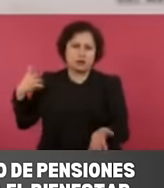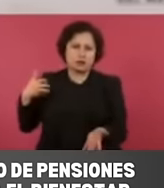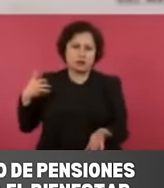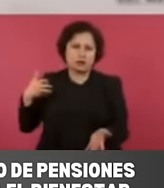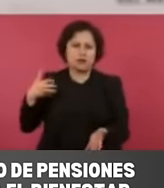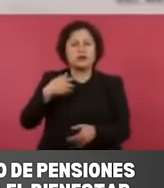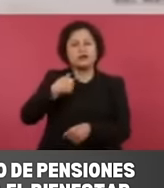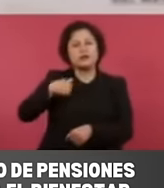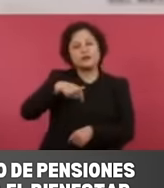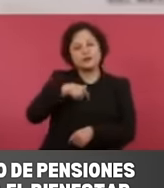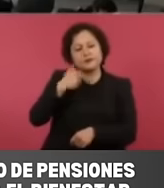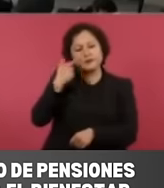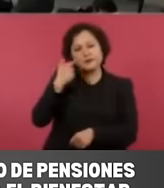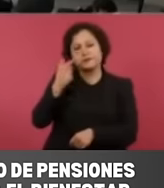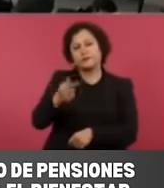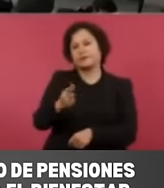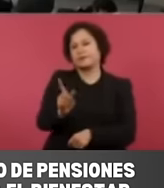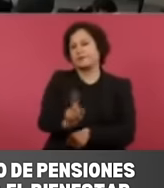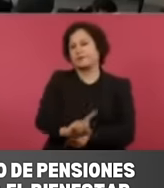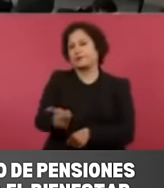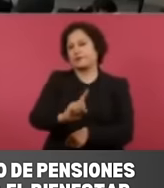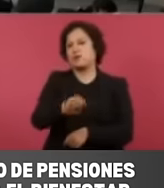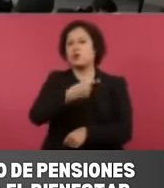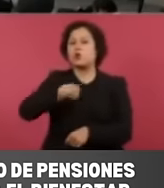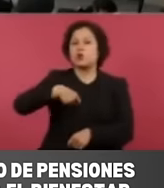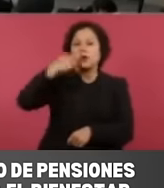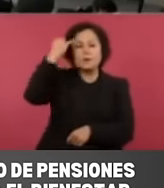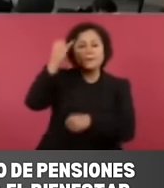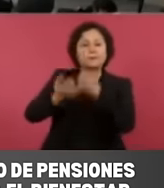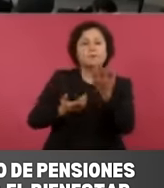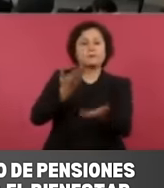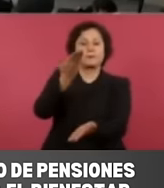enviamos una reforma para bajar